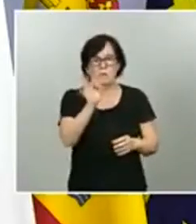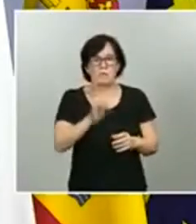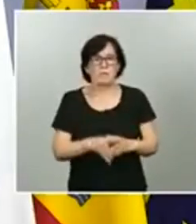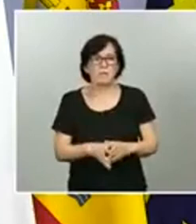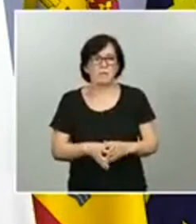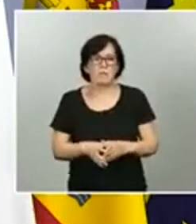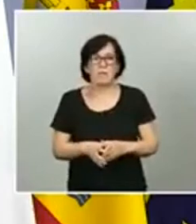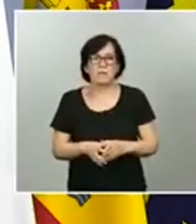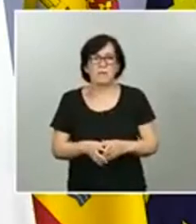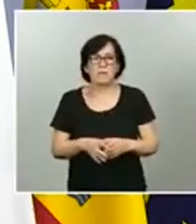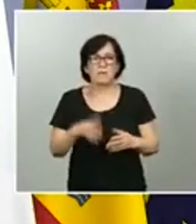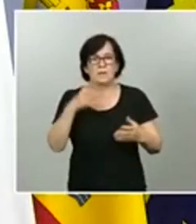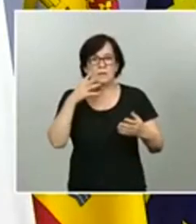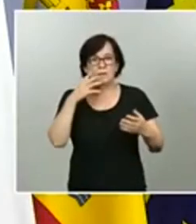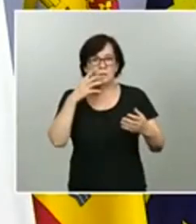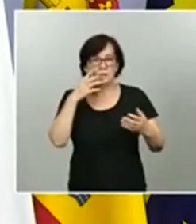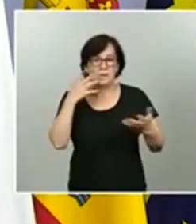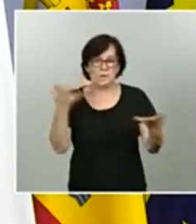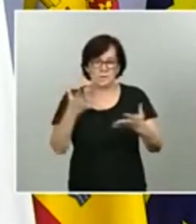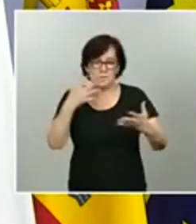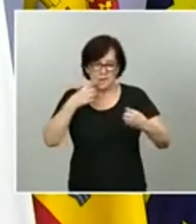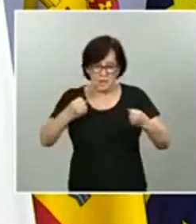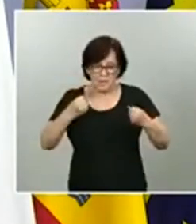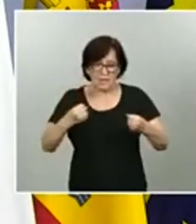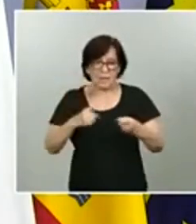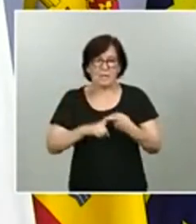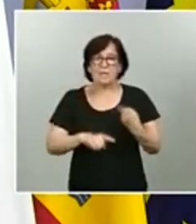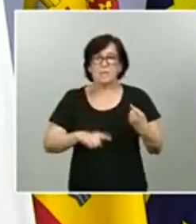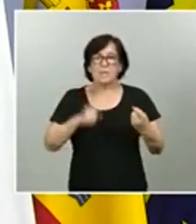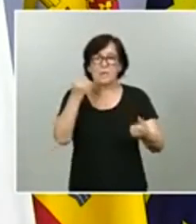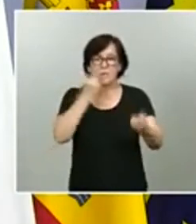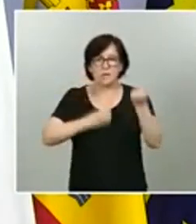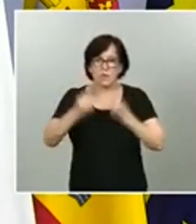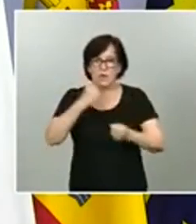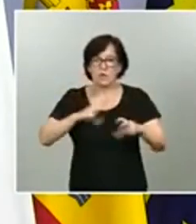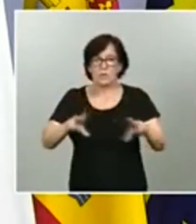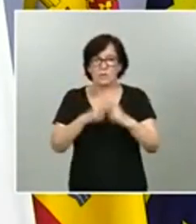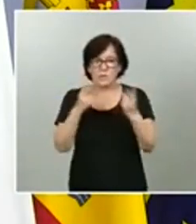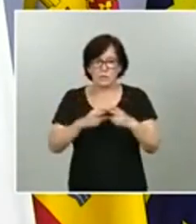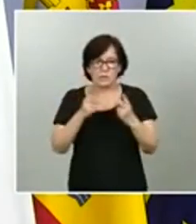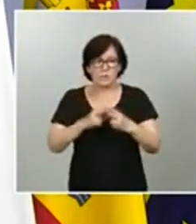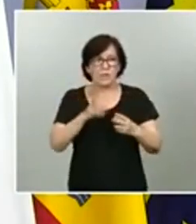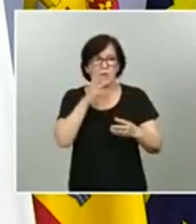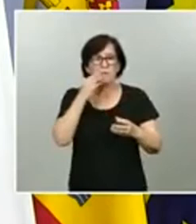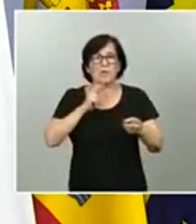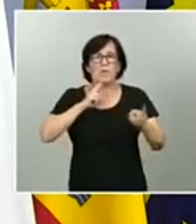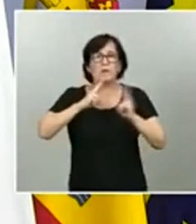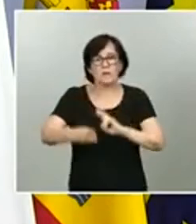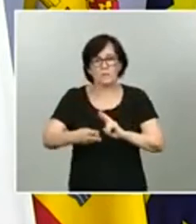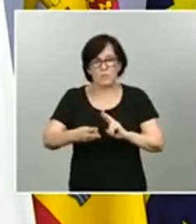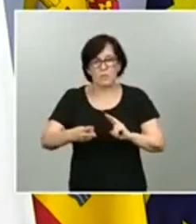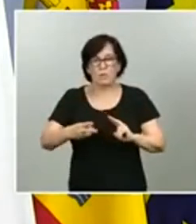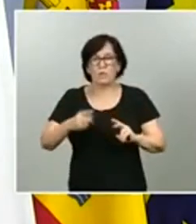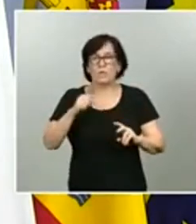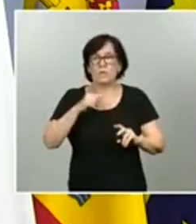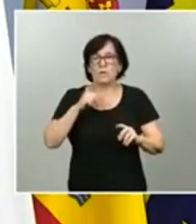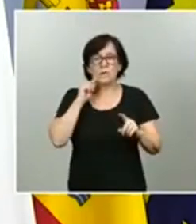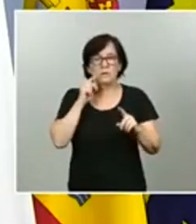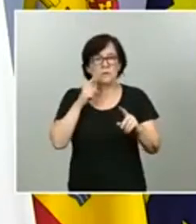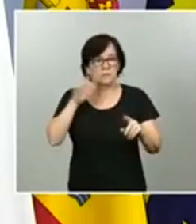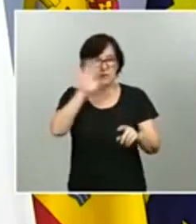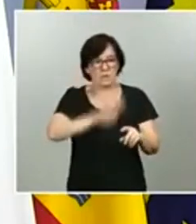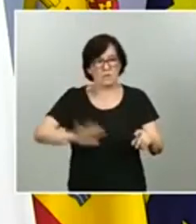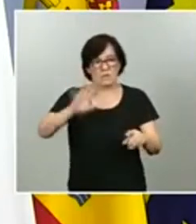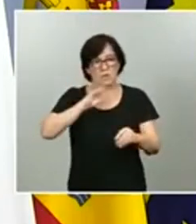sanitaria se traduce en una emergencia económica y social, que tenemos que dar una respuesta desde el punto de vista nacional. Lo estamos haciendo